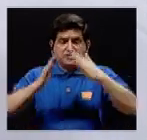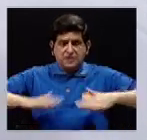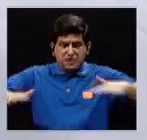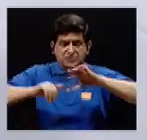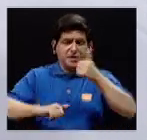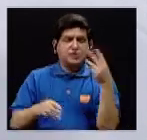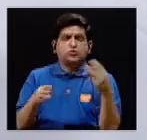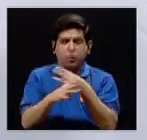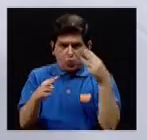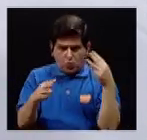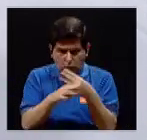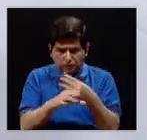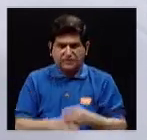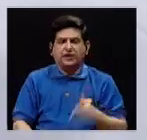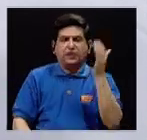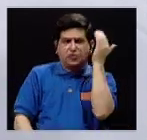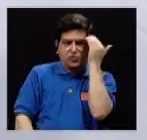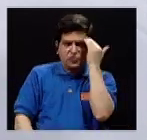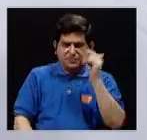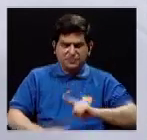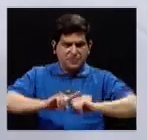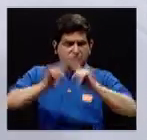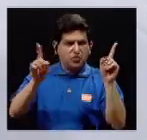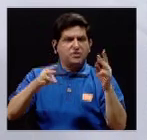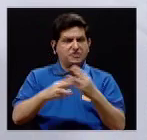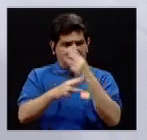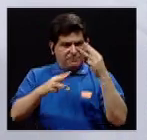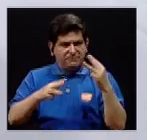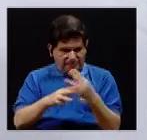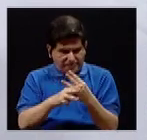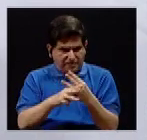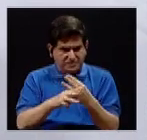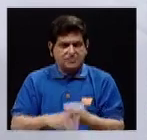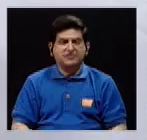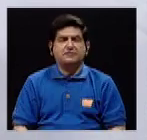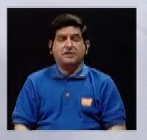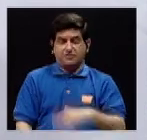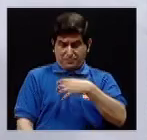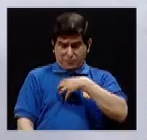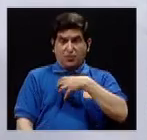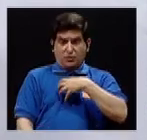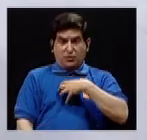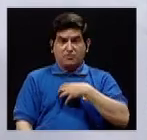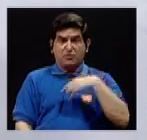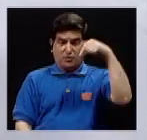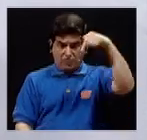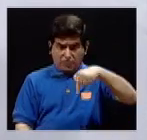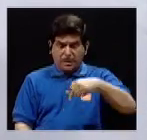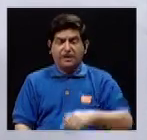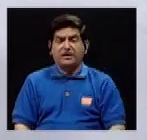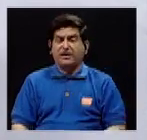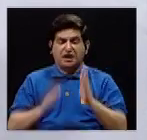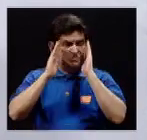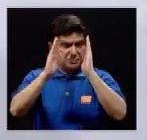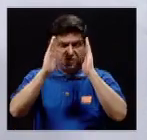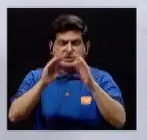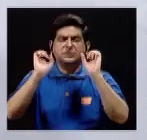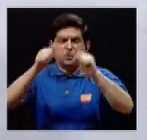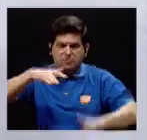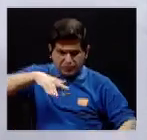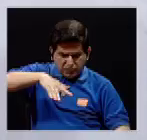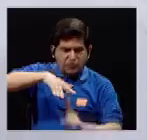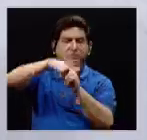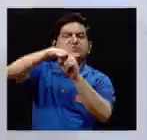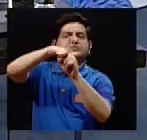para que esas otras matemáticas o ese otro conocimiento matemático que es nuestro y que ha sido de es ido pueda